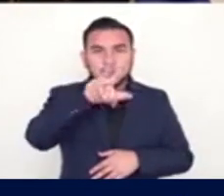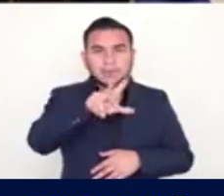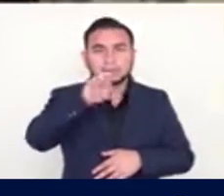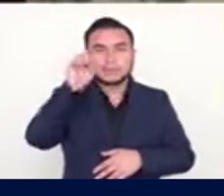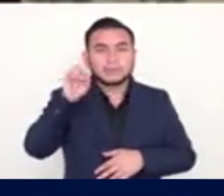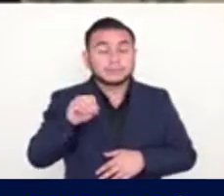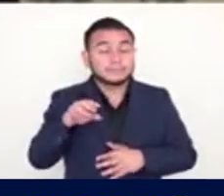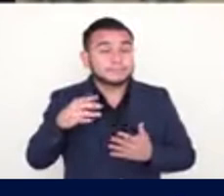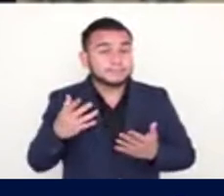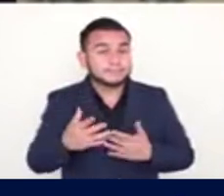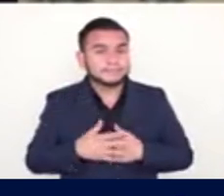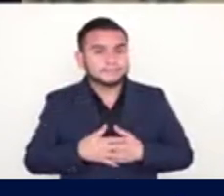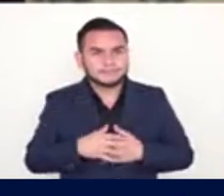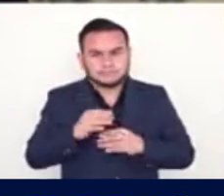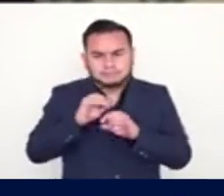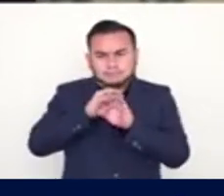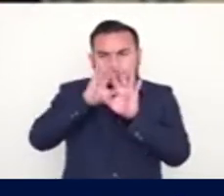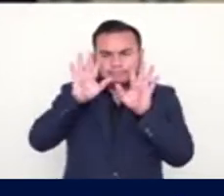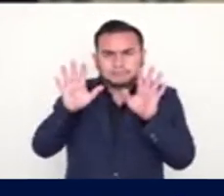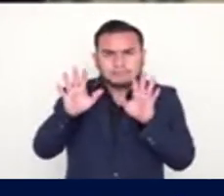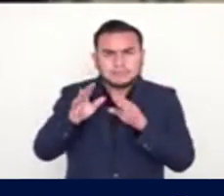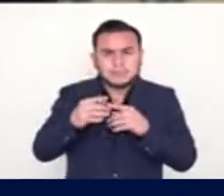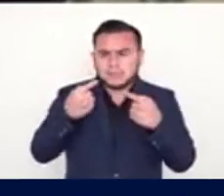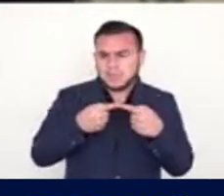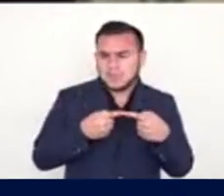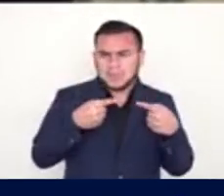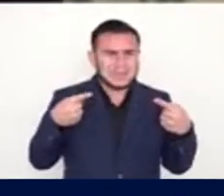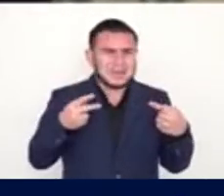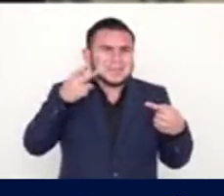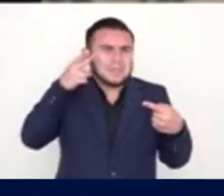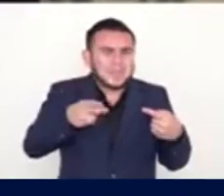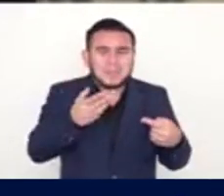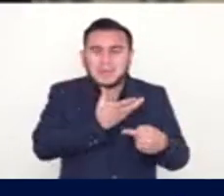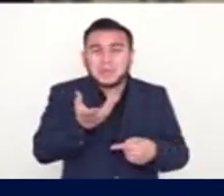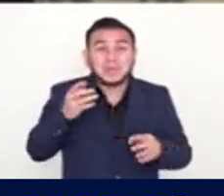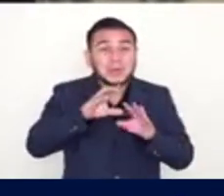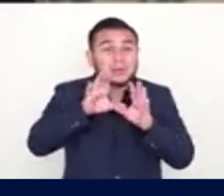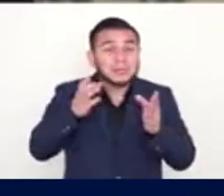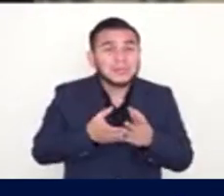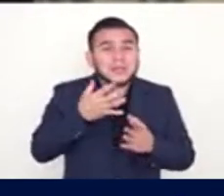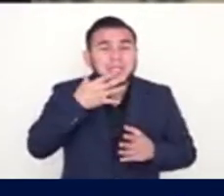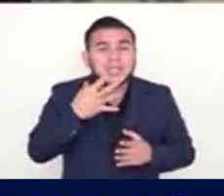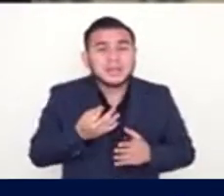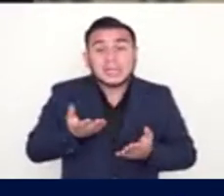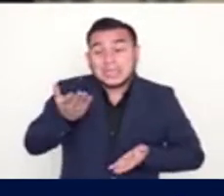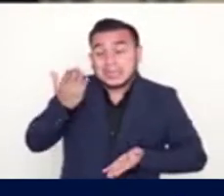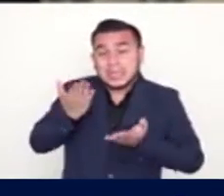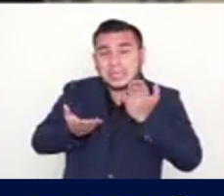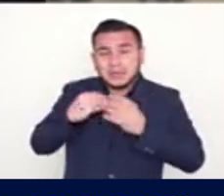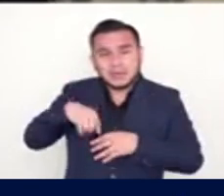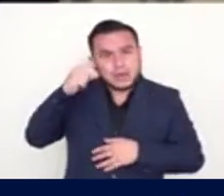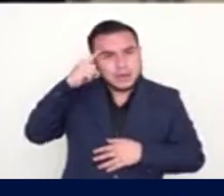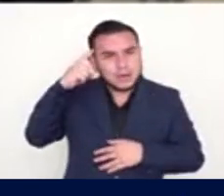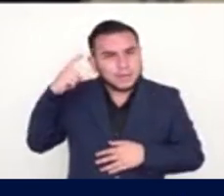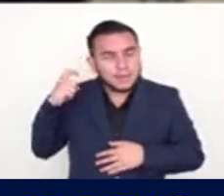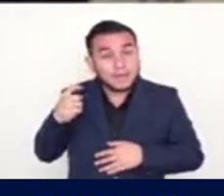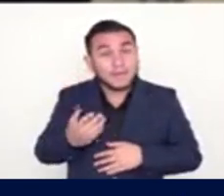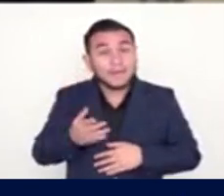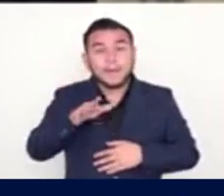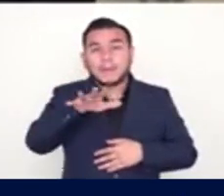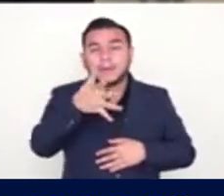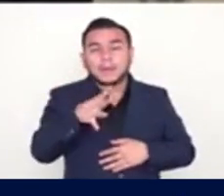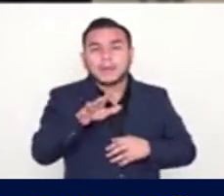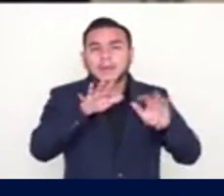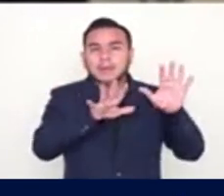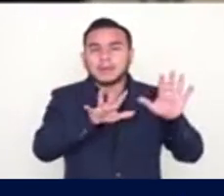3%. Y claro, oposición va a haber en todos lados. Es decir, incluso hubo una moción, recuerdo yo, de más o